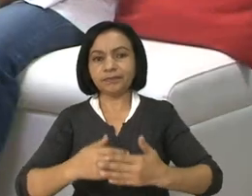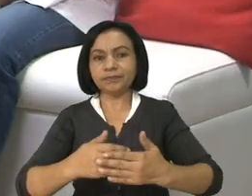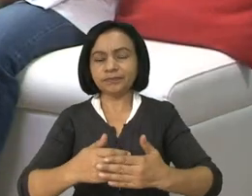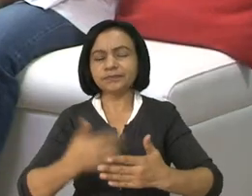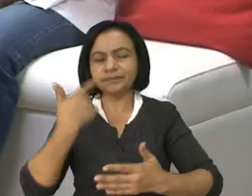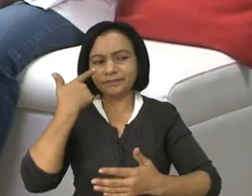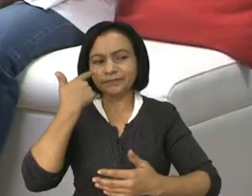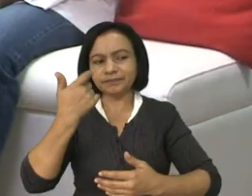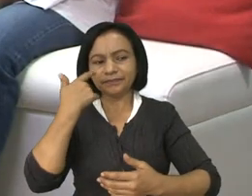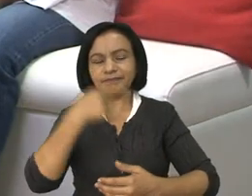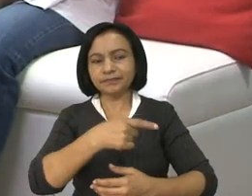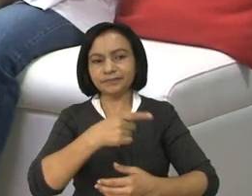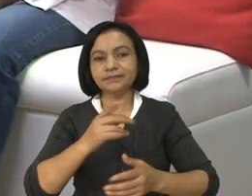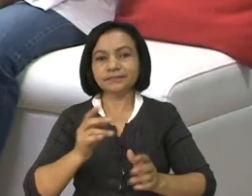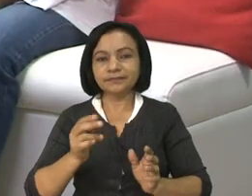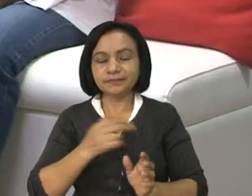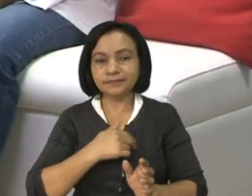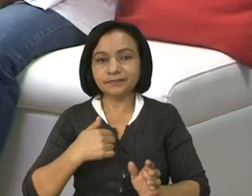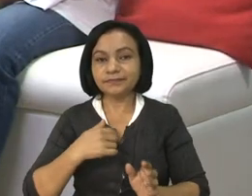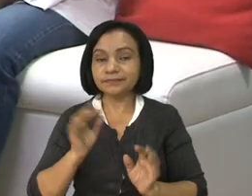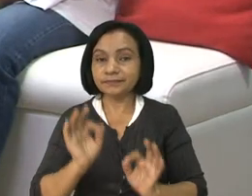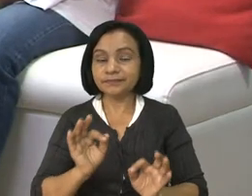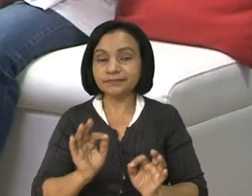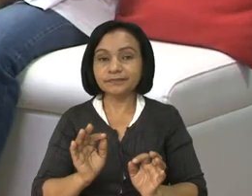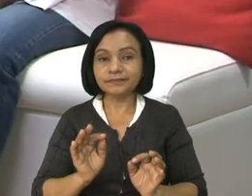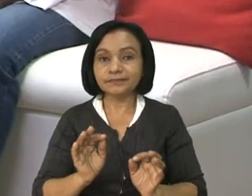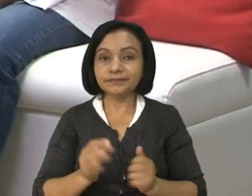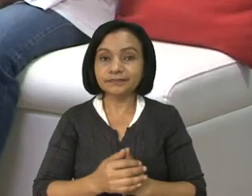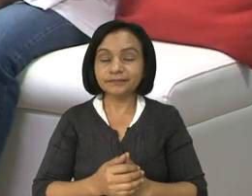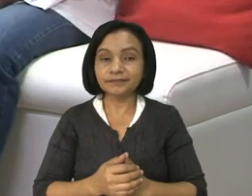ya lo localiza bastante bien.